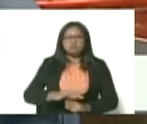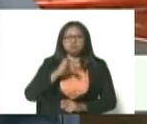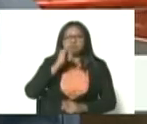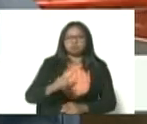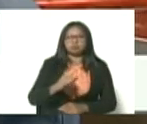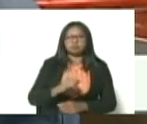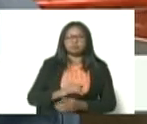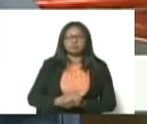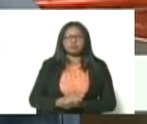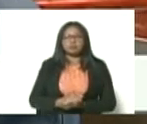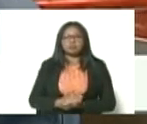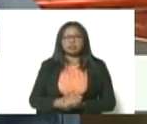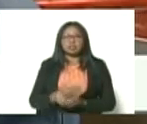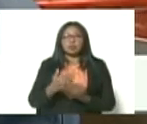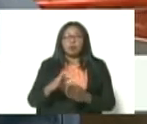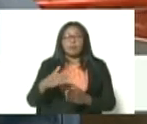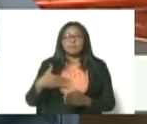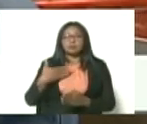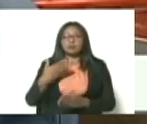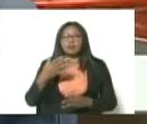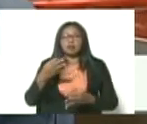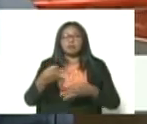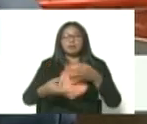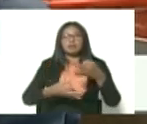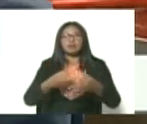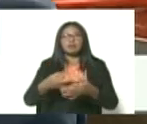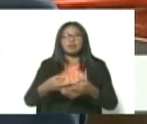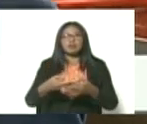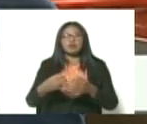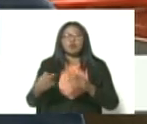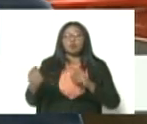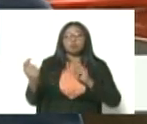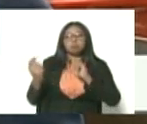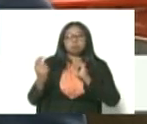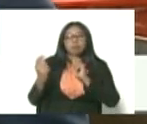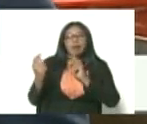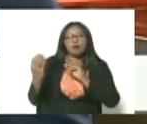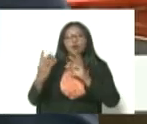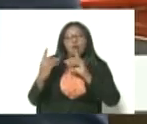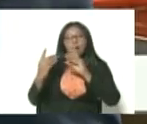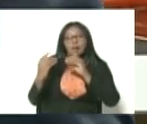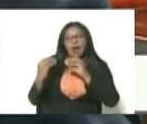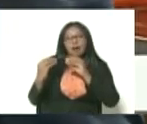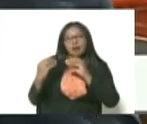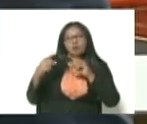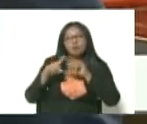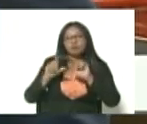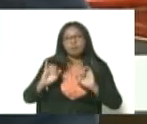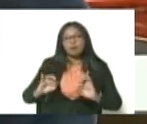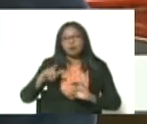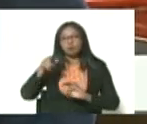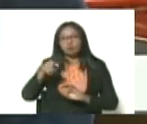descartando la posibilidad de conversaciones directas con usted.